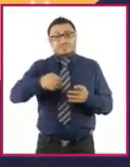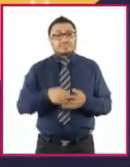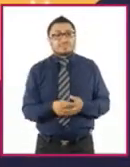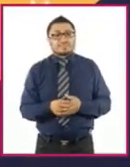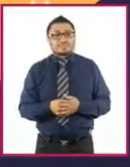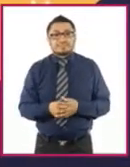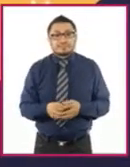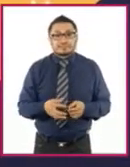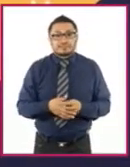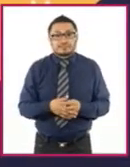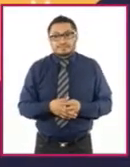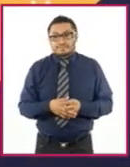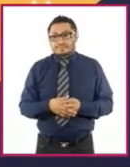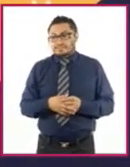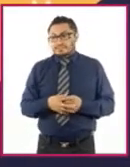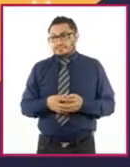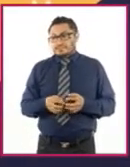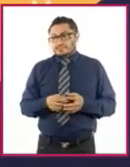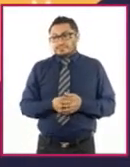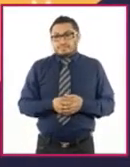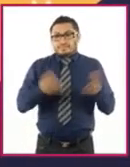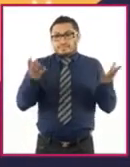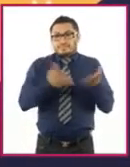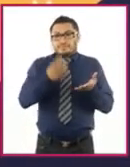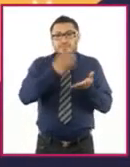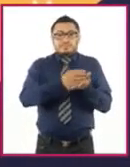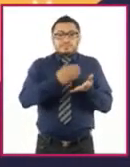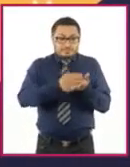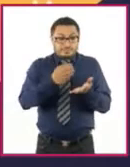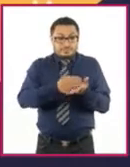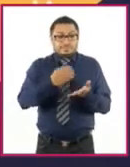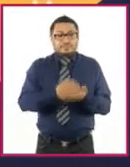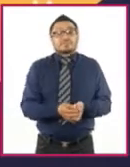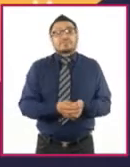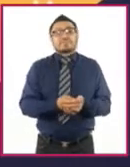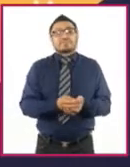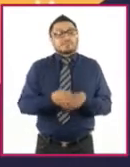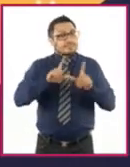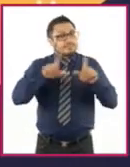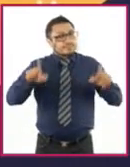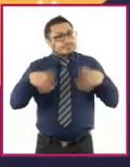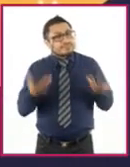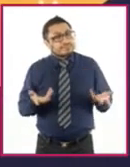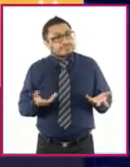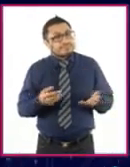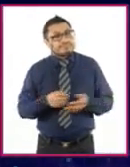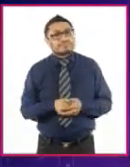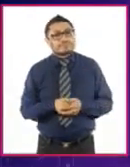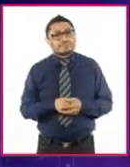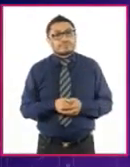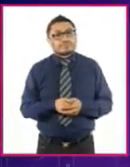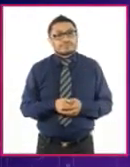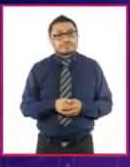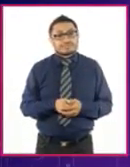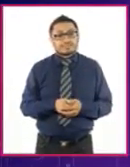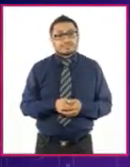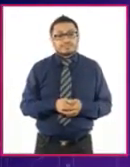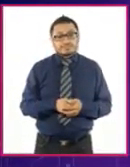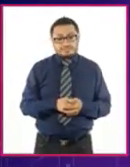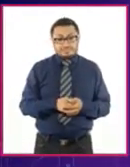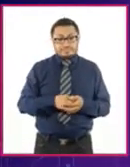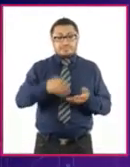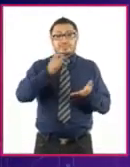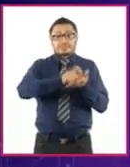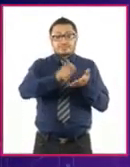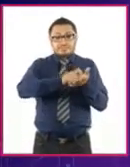hoy? Háganlo en sus cuadernos. ¿Preparadas y preparados? En la solución de ecuaciones se